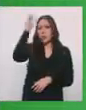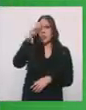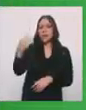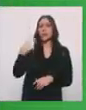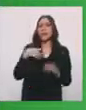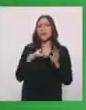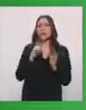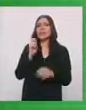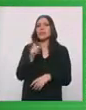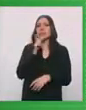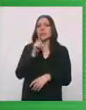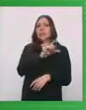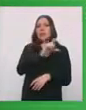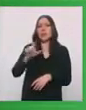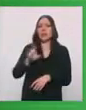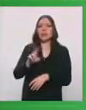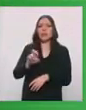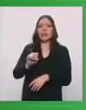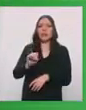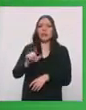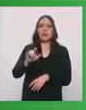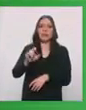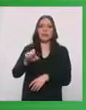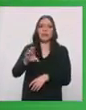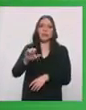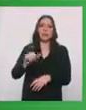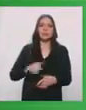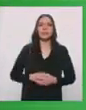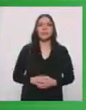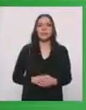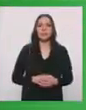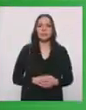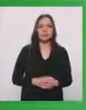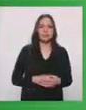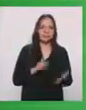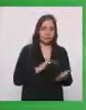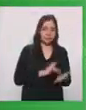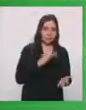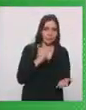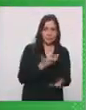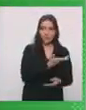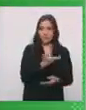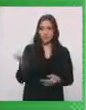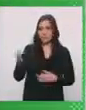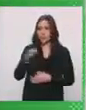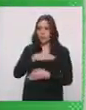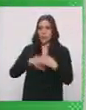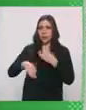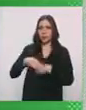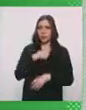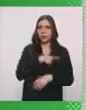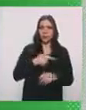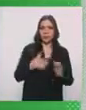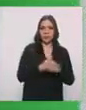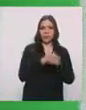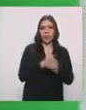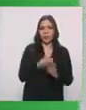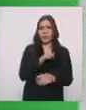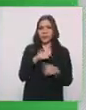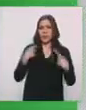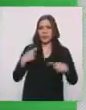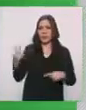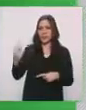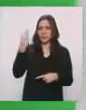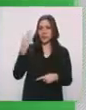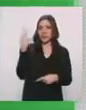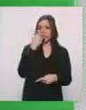es la resiliencia? Muchas gracias. Antes que nada, un gusto, Alex, Alejandra. Un gusto saludar a todos en el programa en casa, a todo el auditorio. Muy bonito